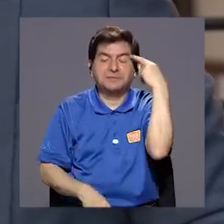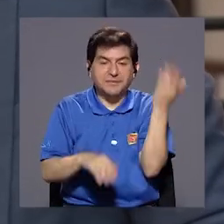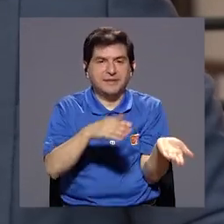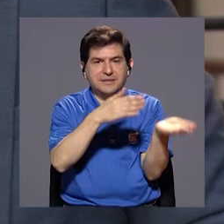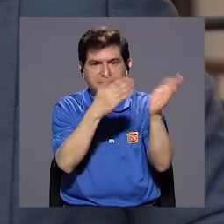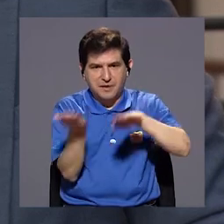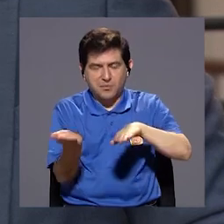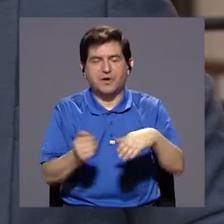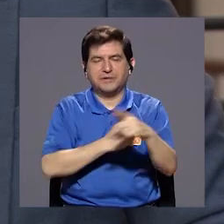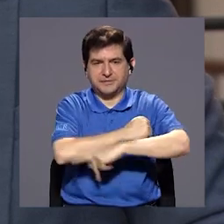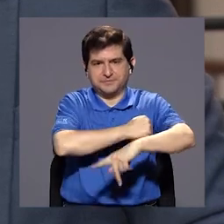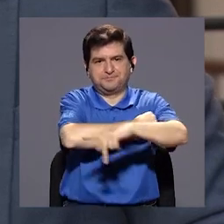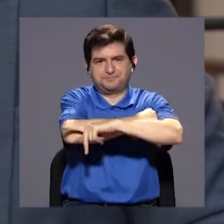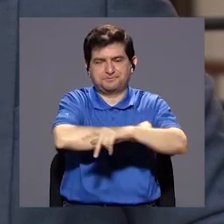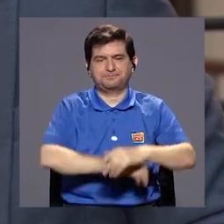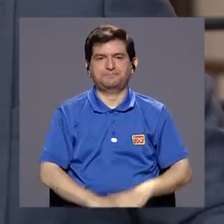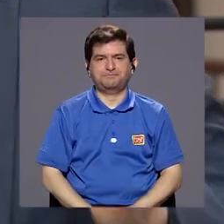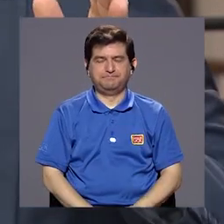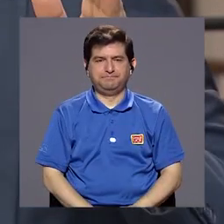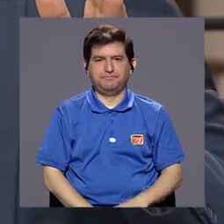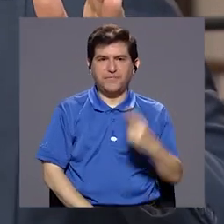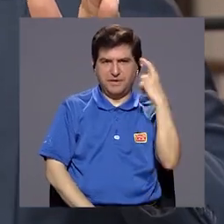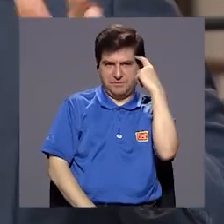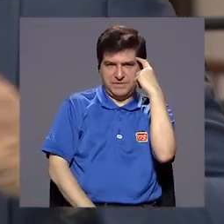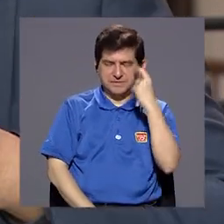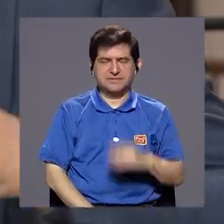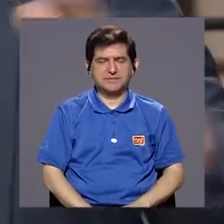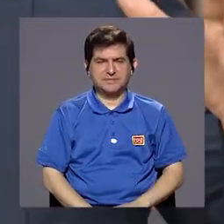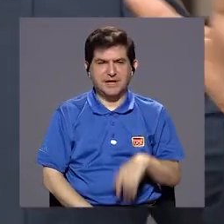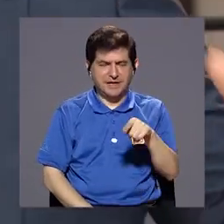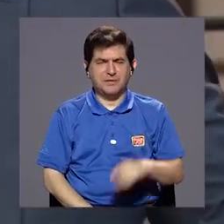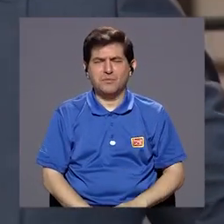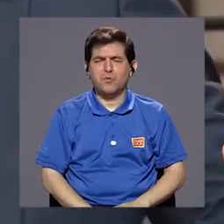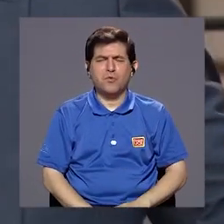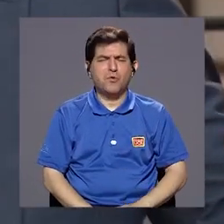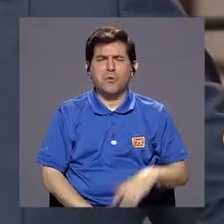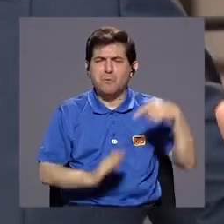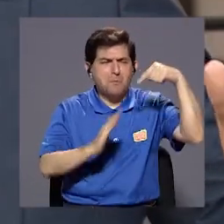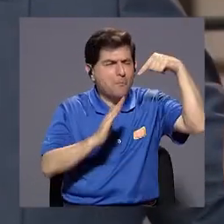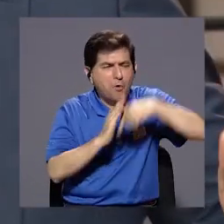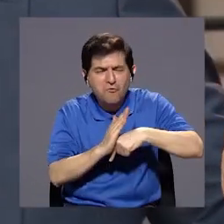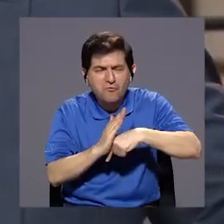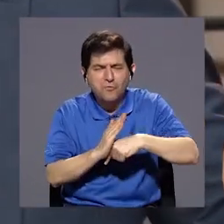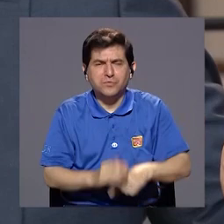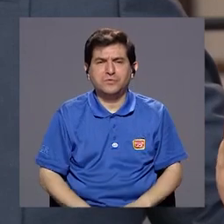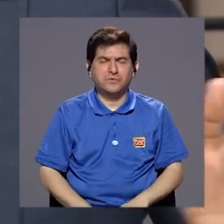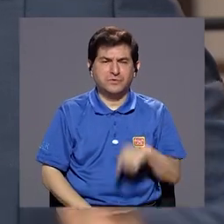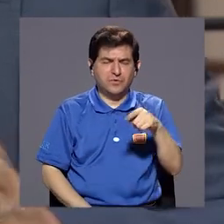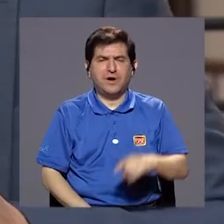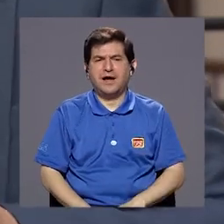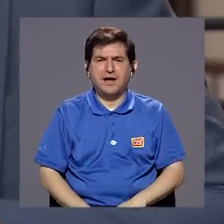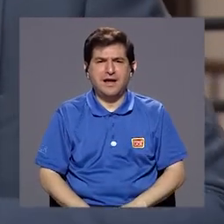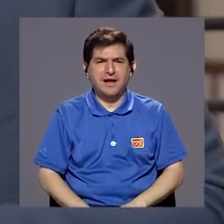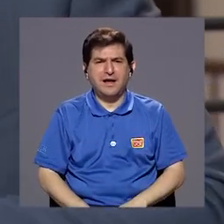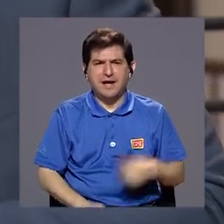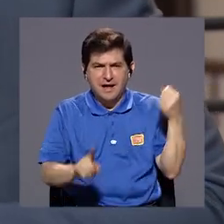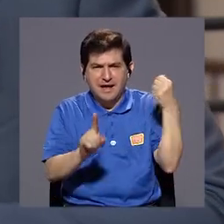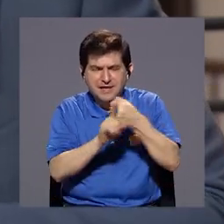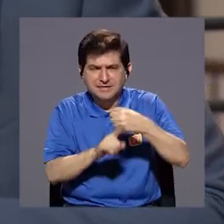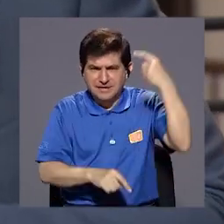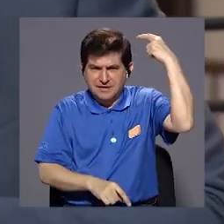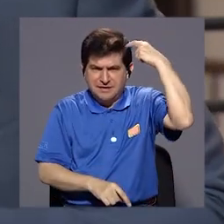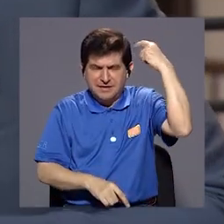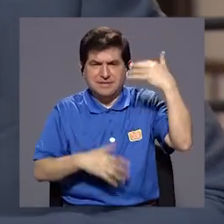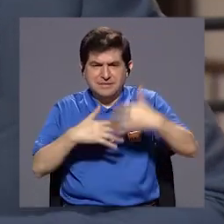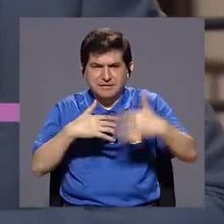causas de muerte a nivel de nuestro país. O sea, tanto un infarto muy grande, muy grave, puede matar a una persona, o las secuelas